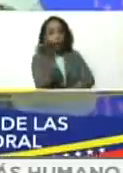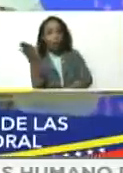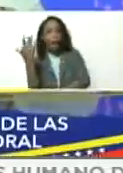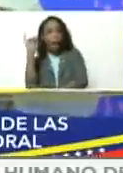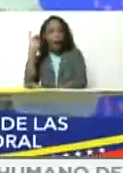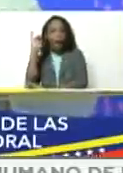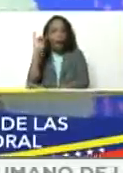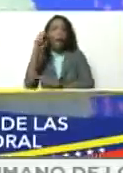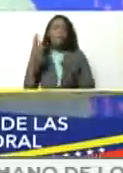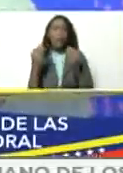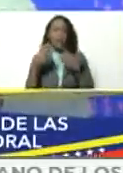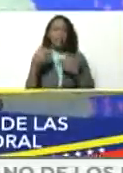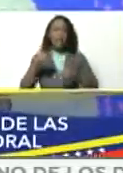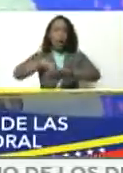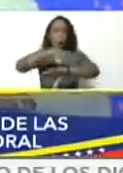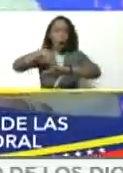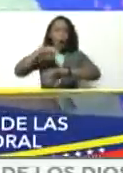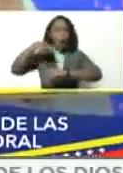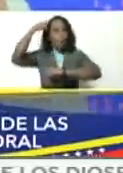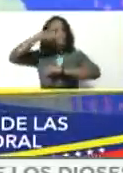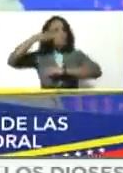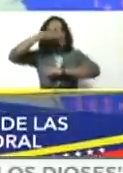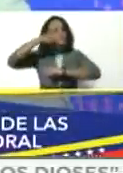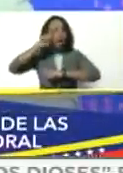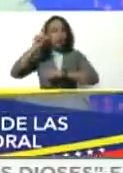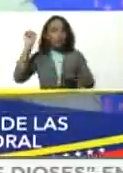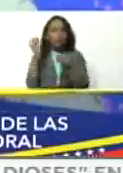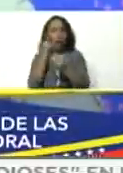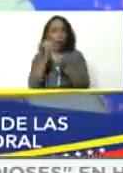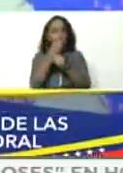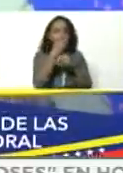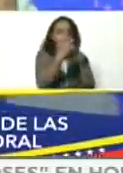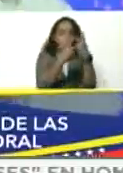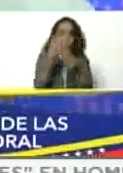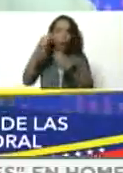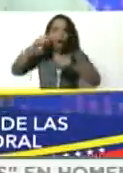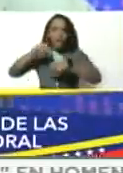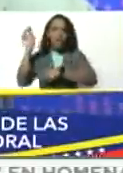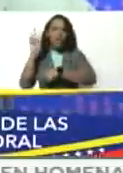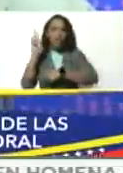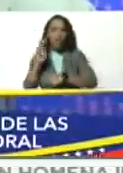porque bastantes horas de grabación tienen en su labor de espionaje en Venezuela.